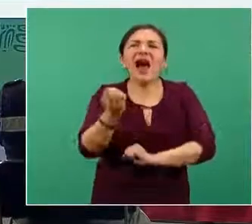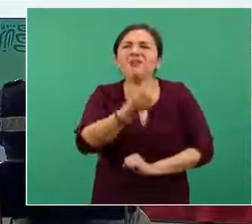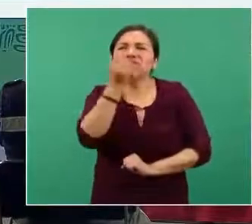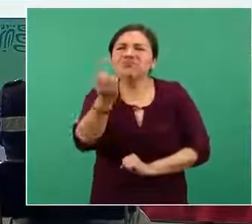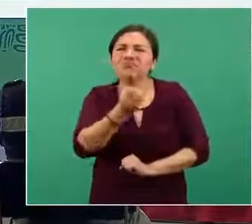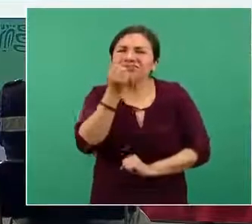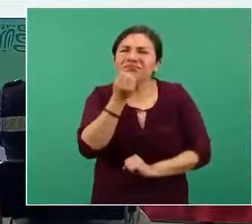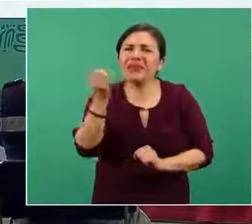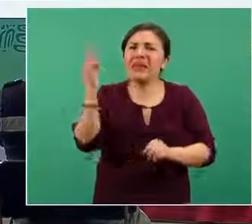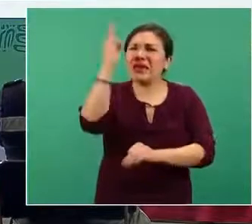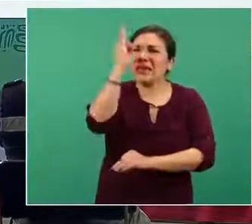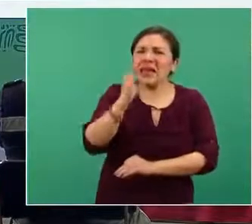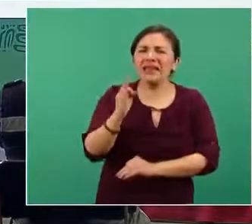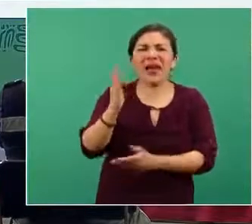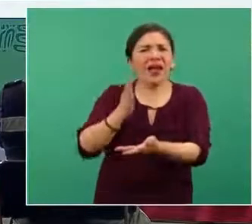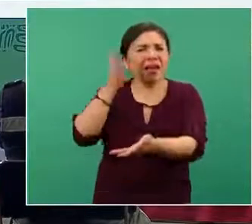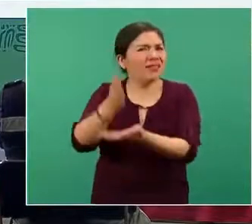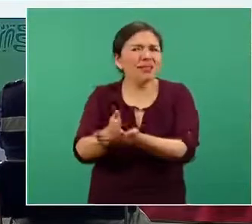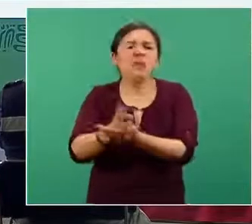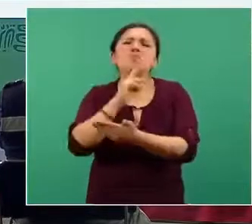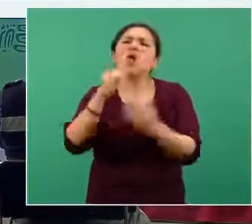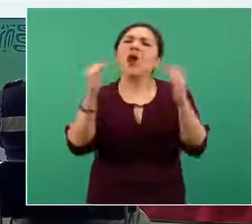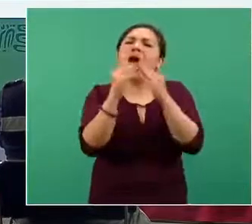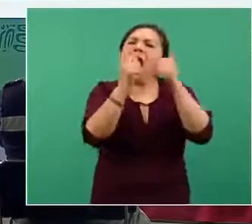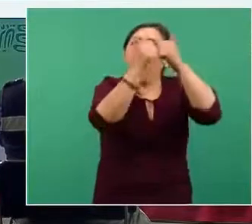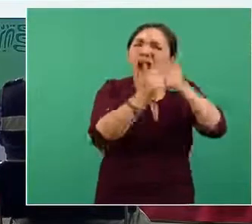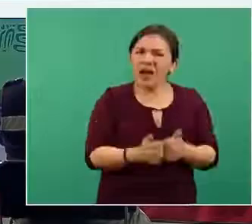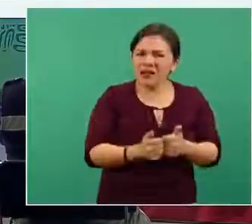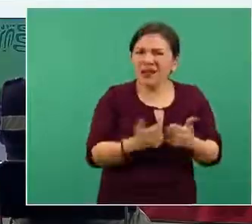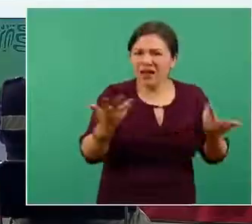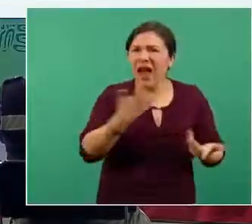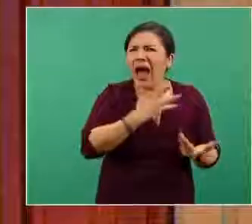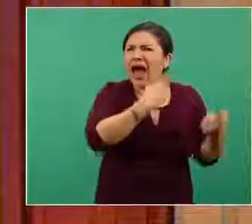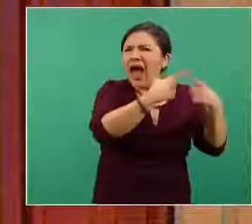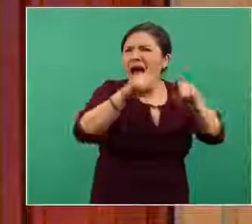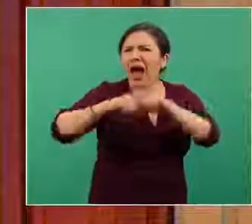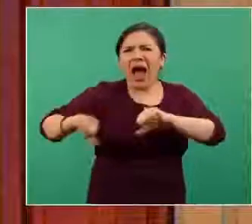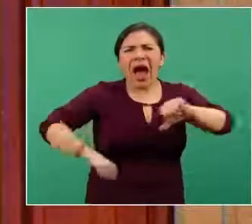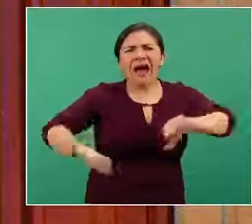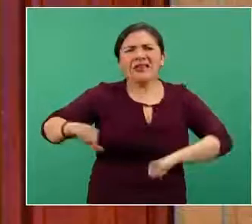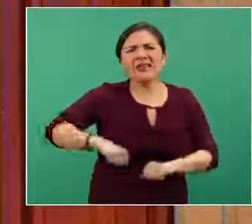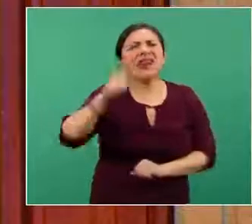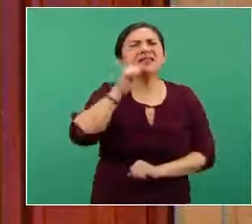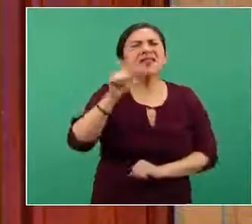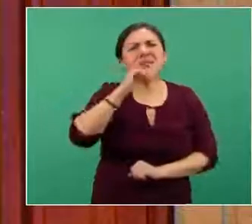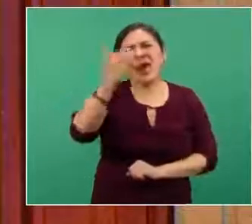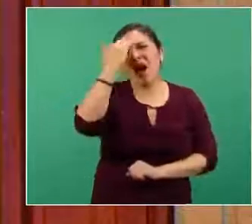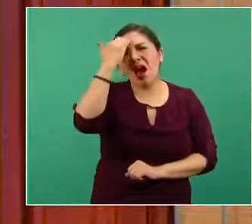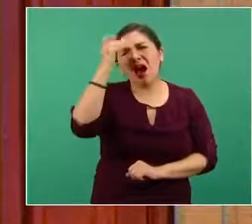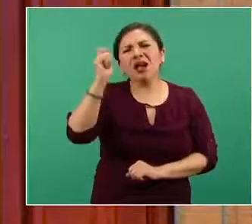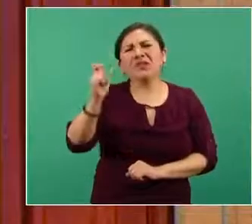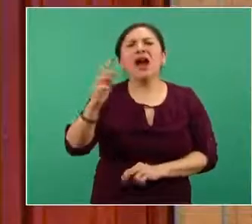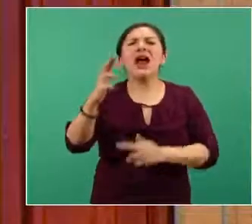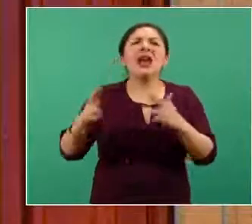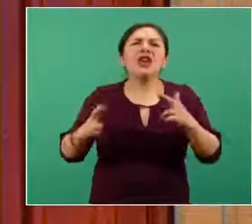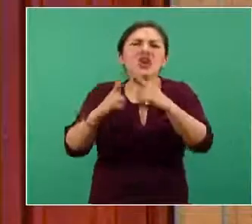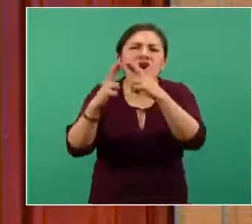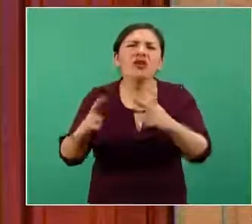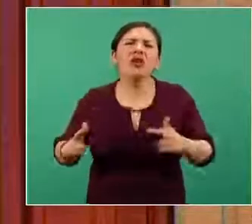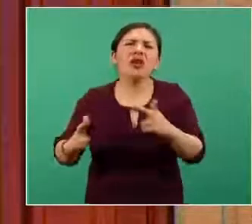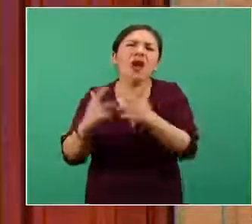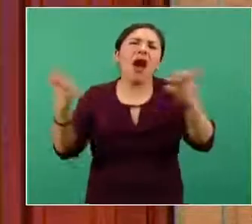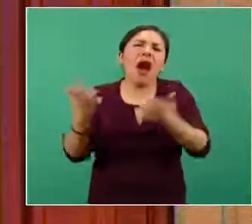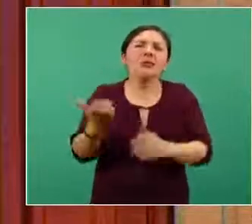en un marco de una serie de actividades que ciertas creencias, denominaciones religiosas pues